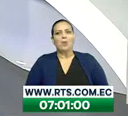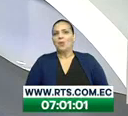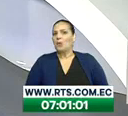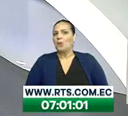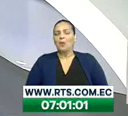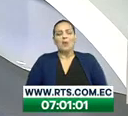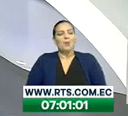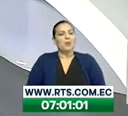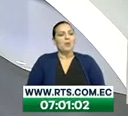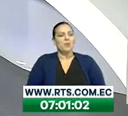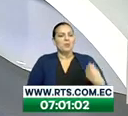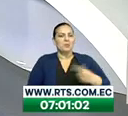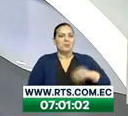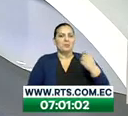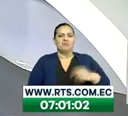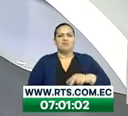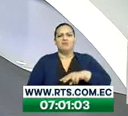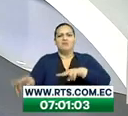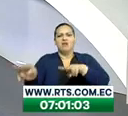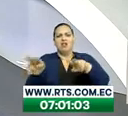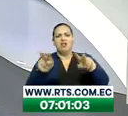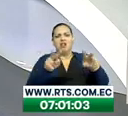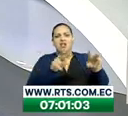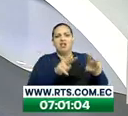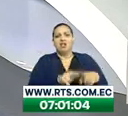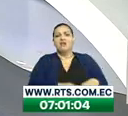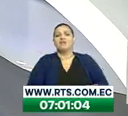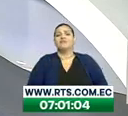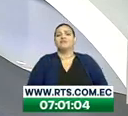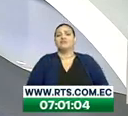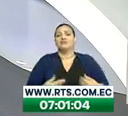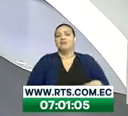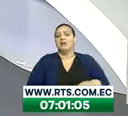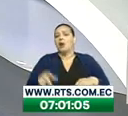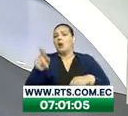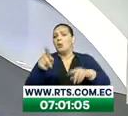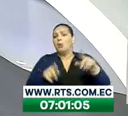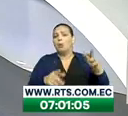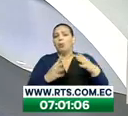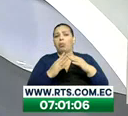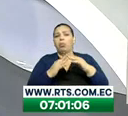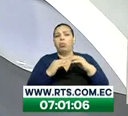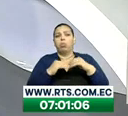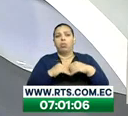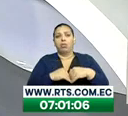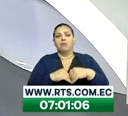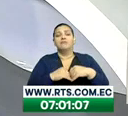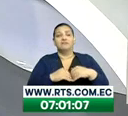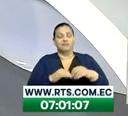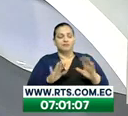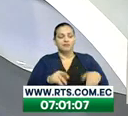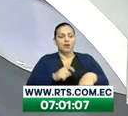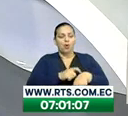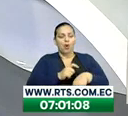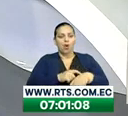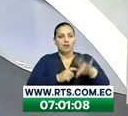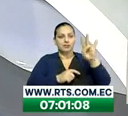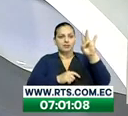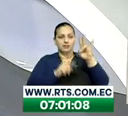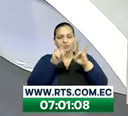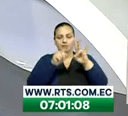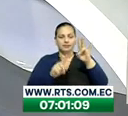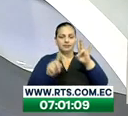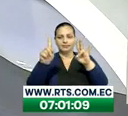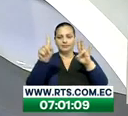la quiebra total. Bueno, miramos la página nuevamente y cambiamos de tema. Cuando tenemos exactamente las 7 de la mañana, con un